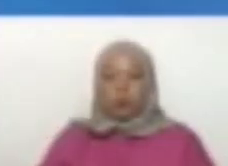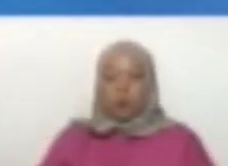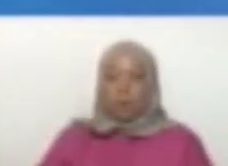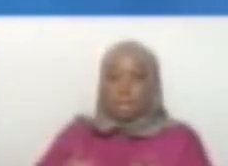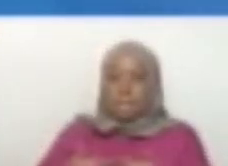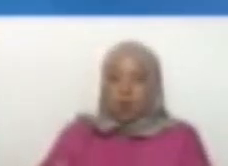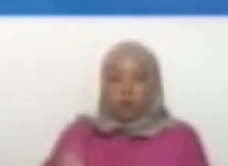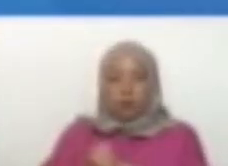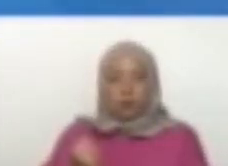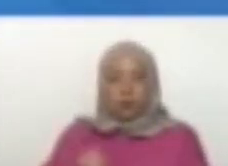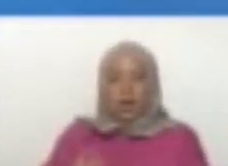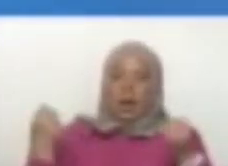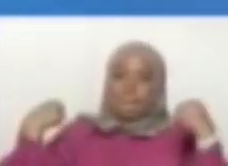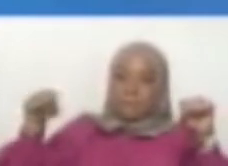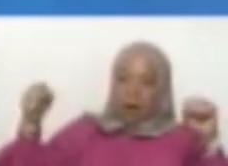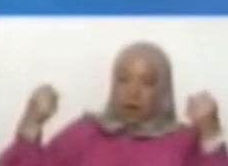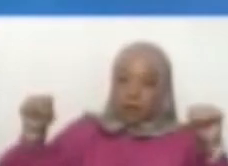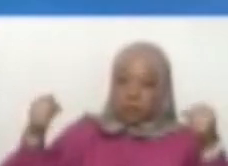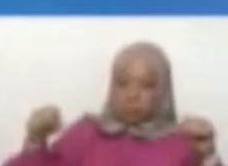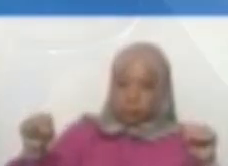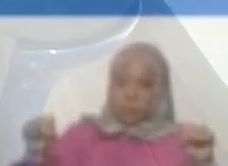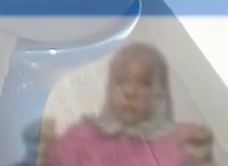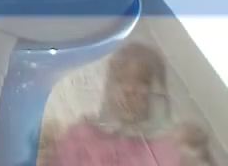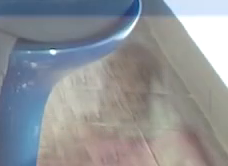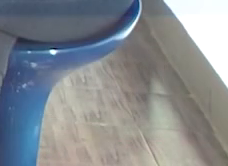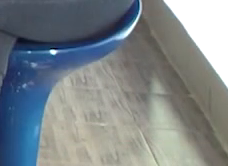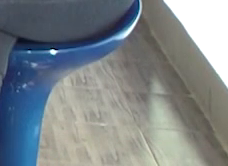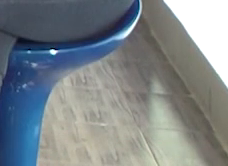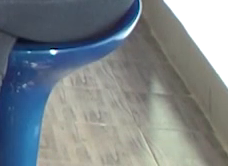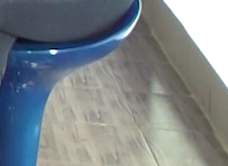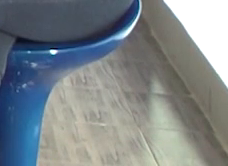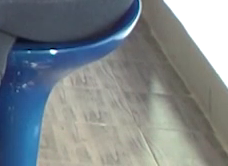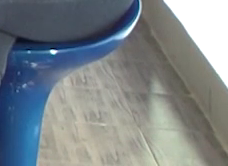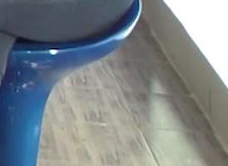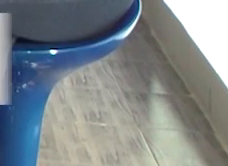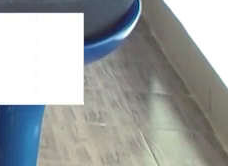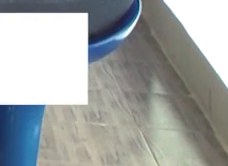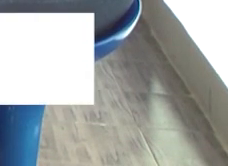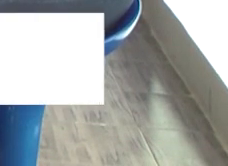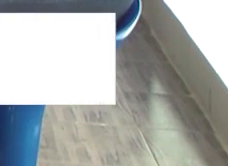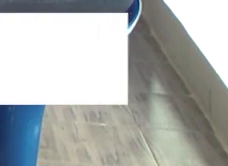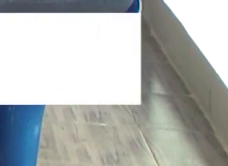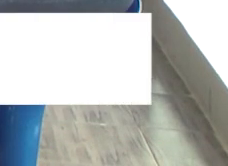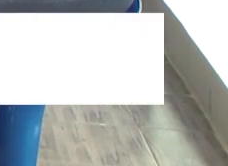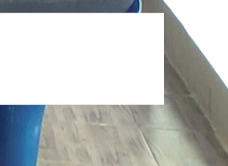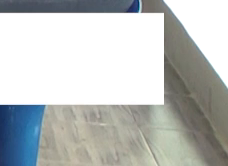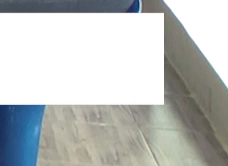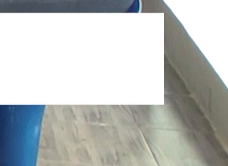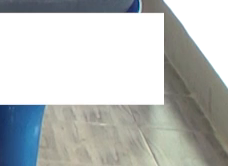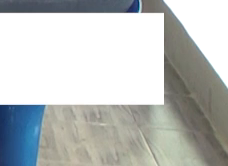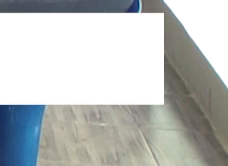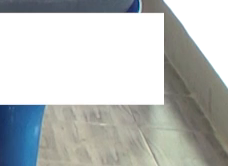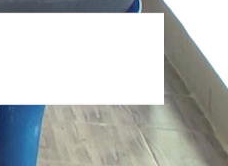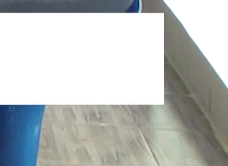publíquese y ejecútese. Aquí está, con Turquía. Avanzamos con más noticias y es que forman a representantes